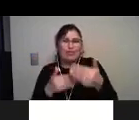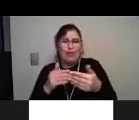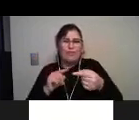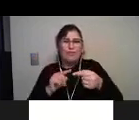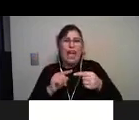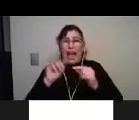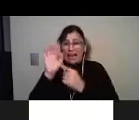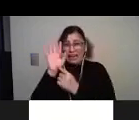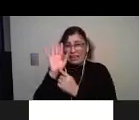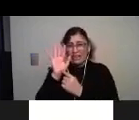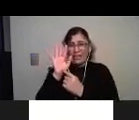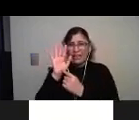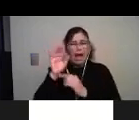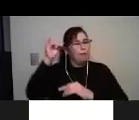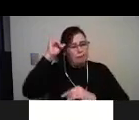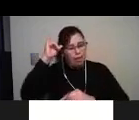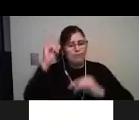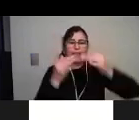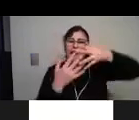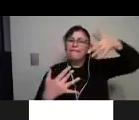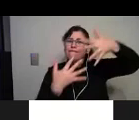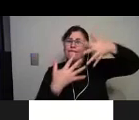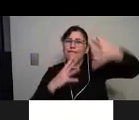neuronas, perdón, de las fibras musculares.